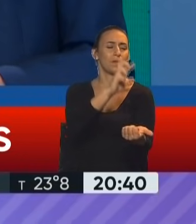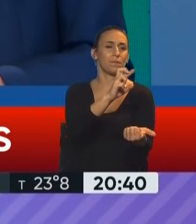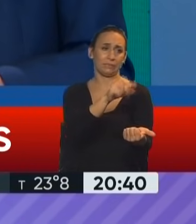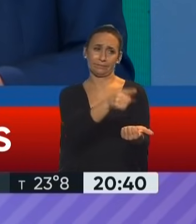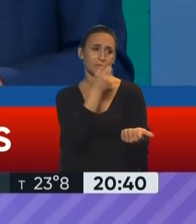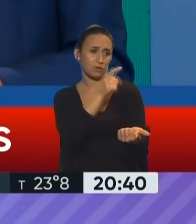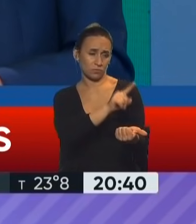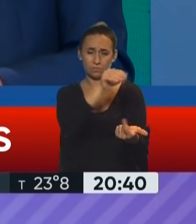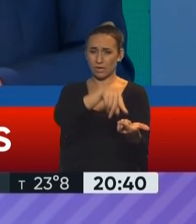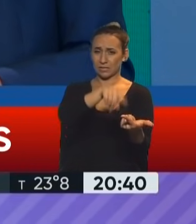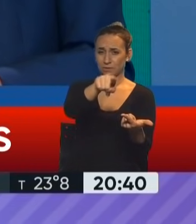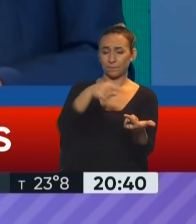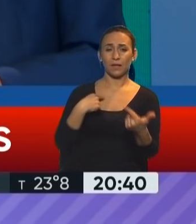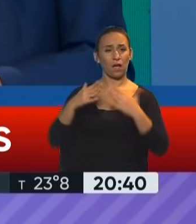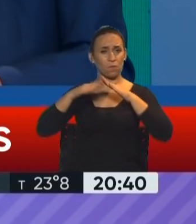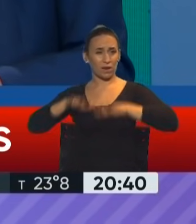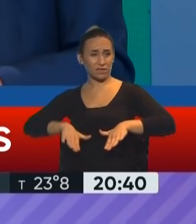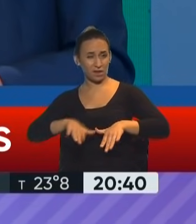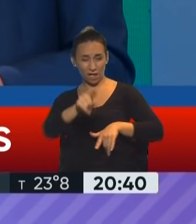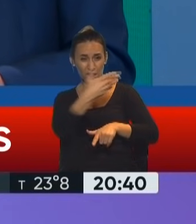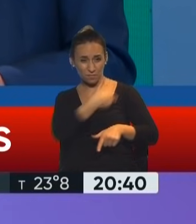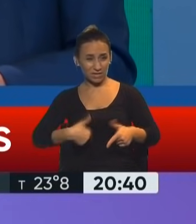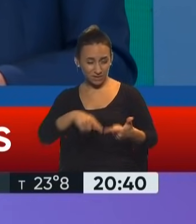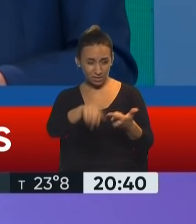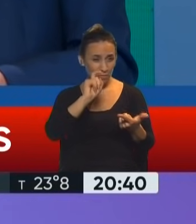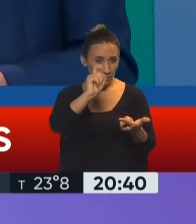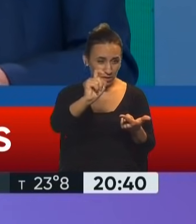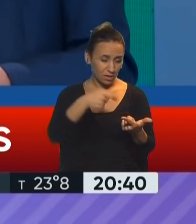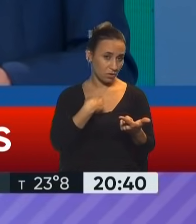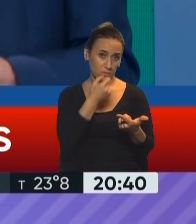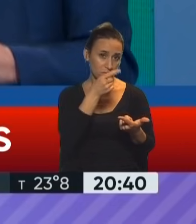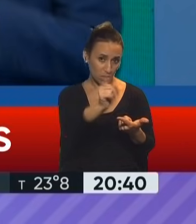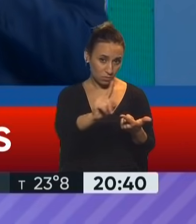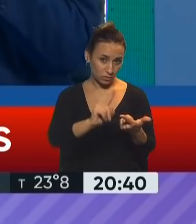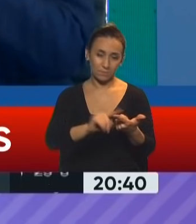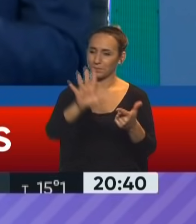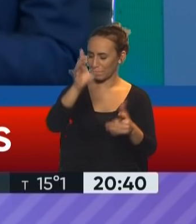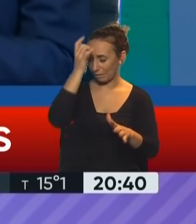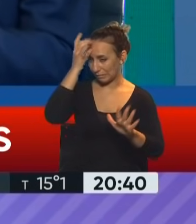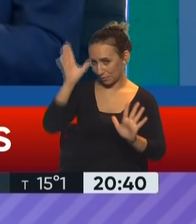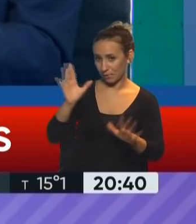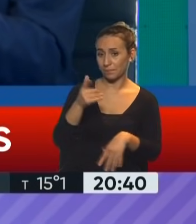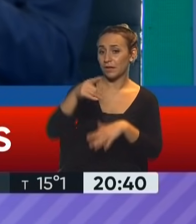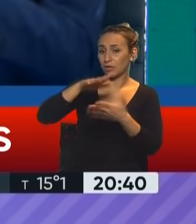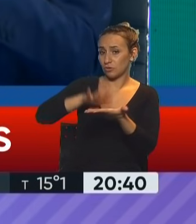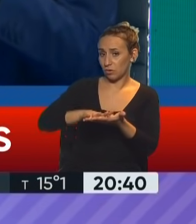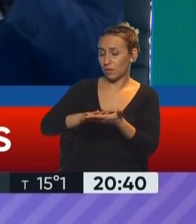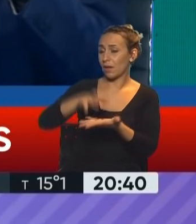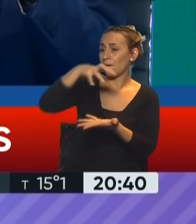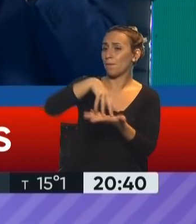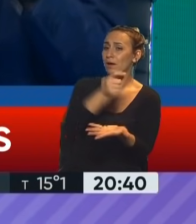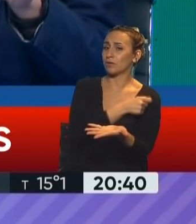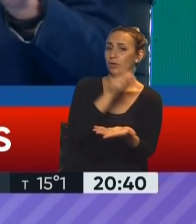que mientras hay que hacer cuarentena el presidente no la hace, no le gusta. El vacunatorio VIP es una